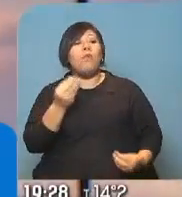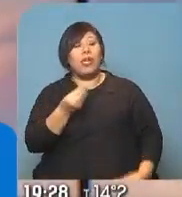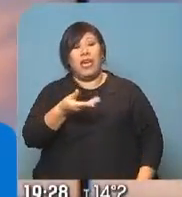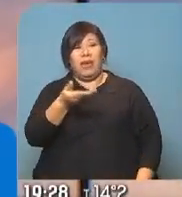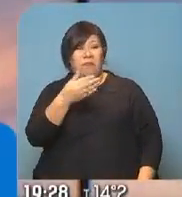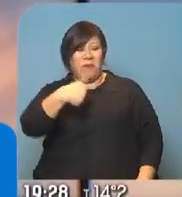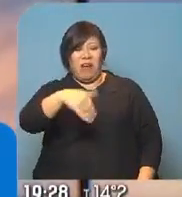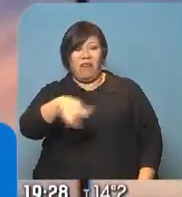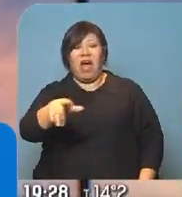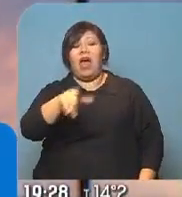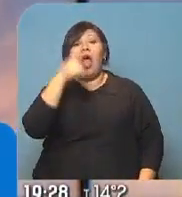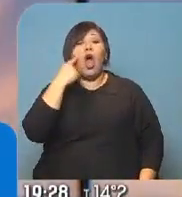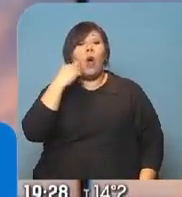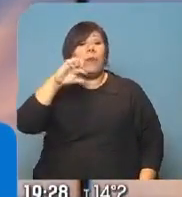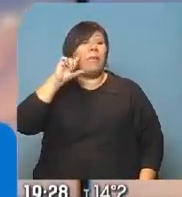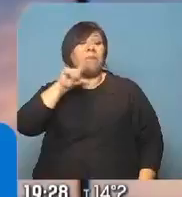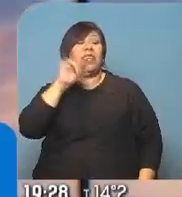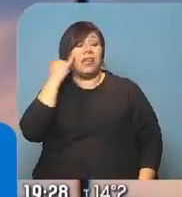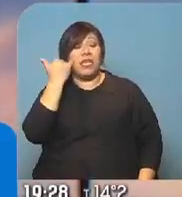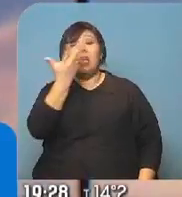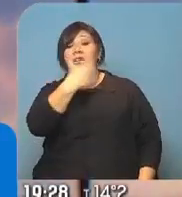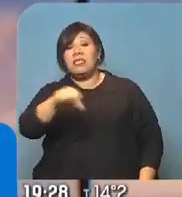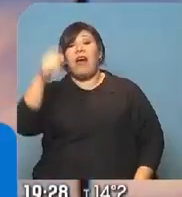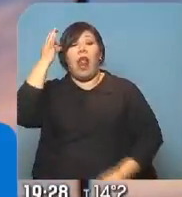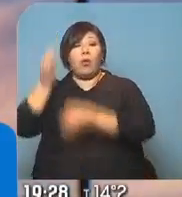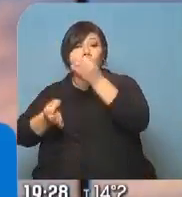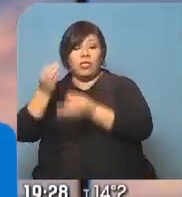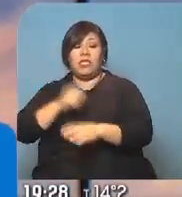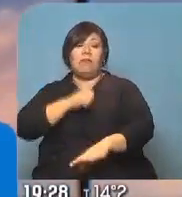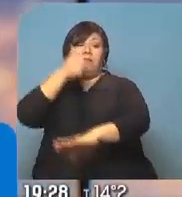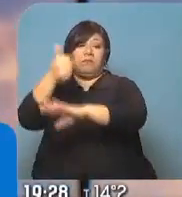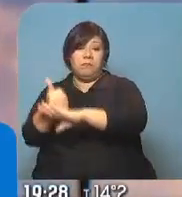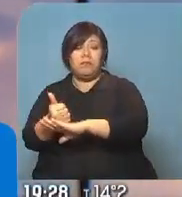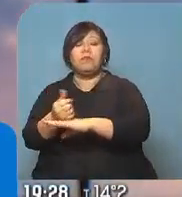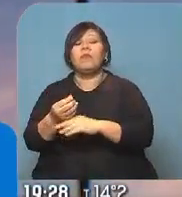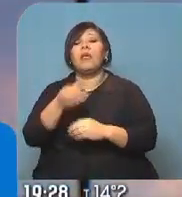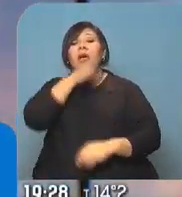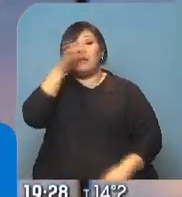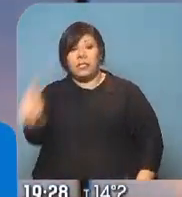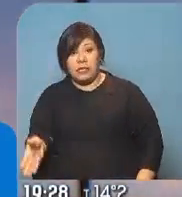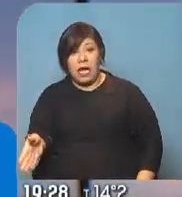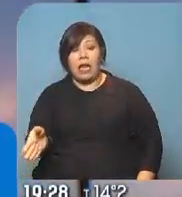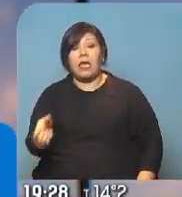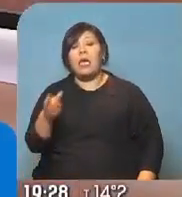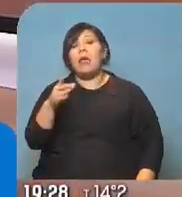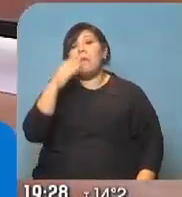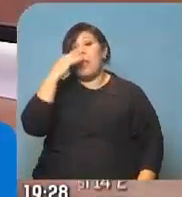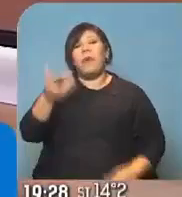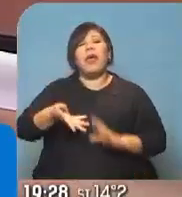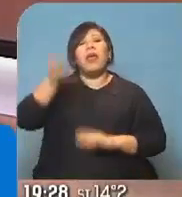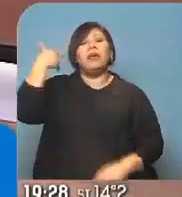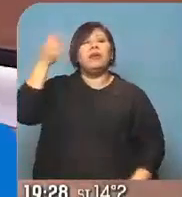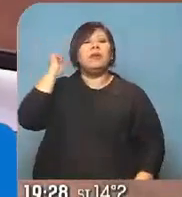y el abogado irá a decir es inimputable por haber consumido droga. ¿Puede intentarlo o los antecedentes que dicen? Yo